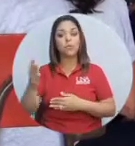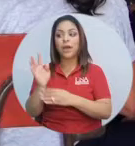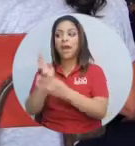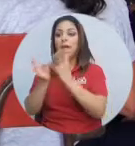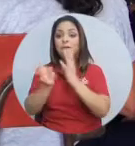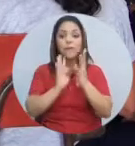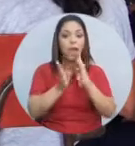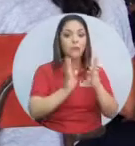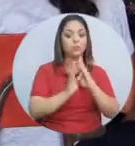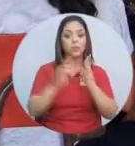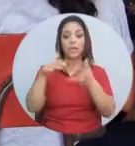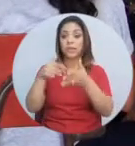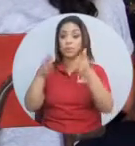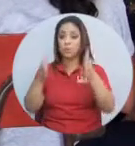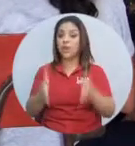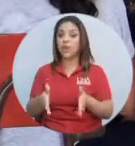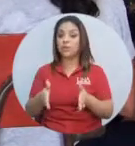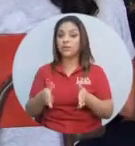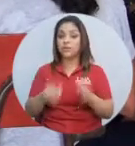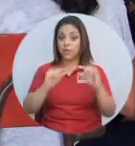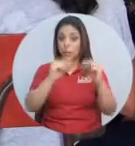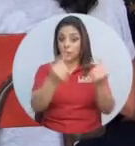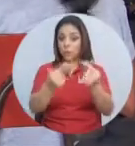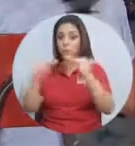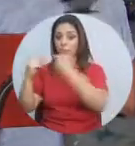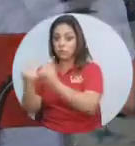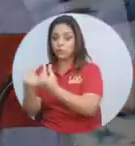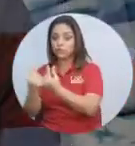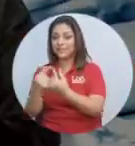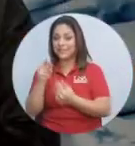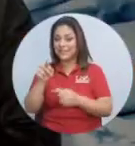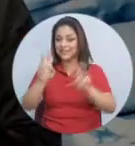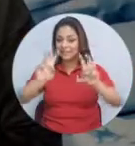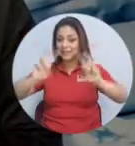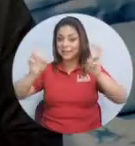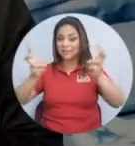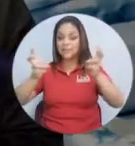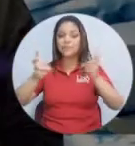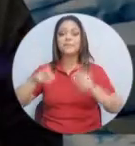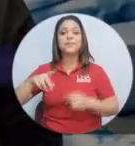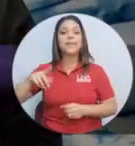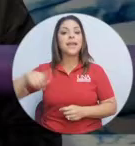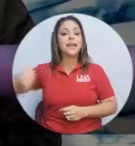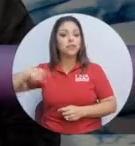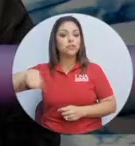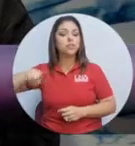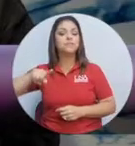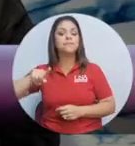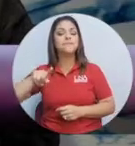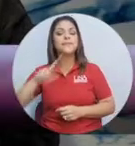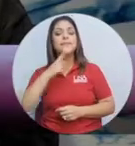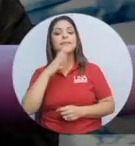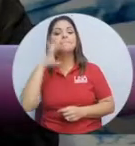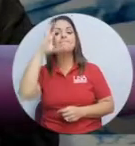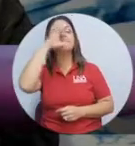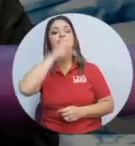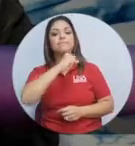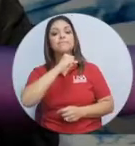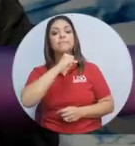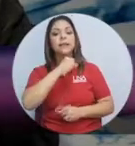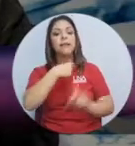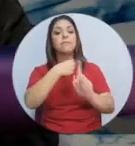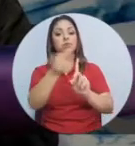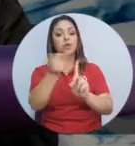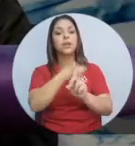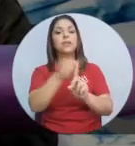cuando hablamos con los estudiantes en estos grupos sobre este tema, ellos se percataron de que muchas